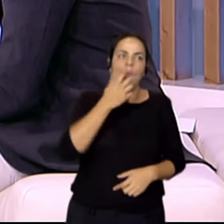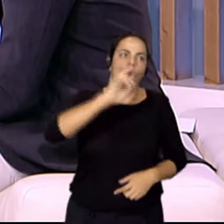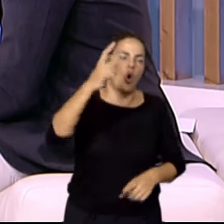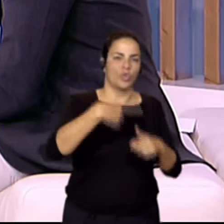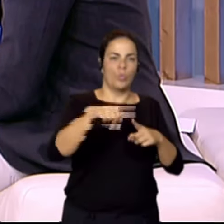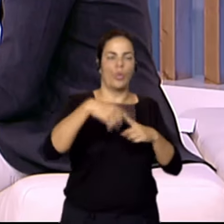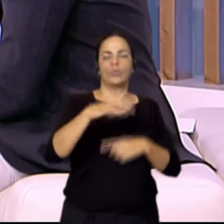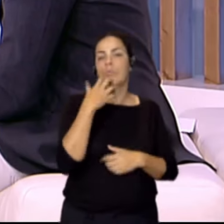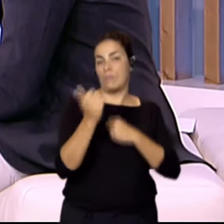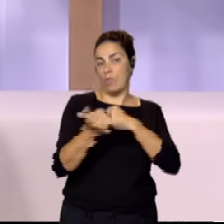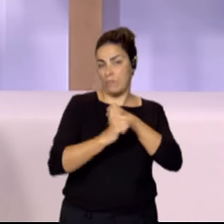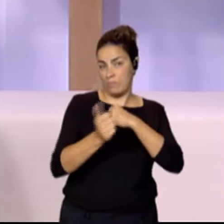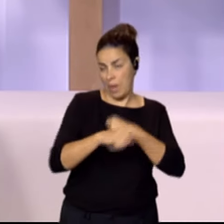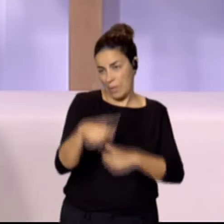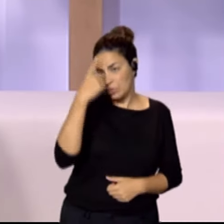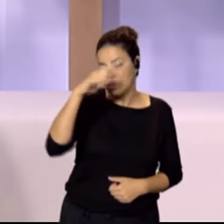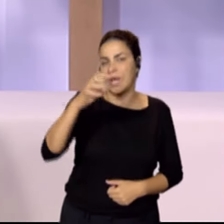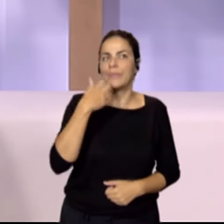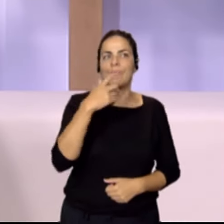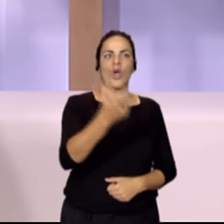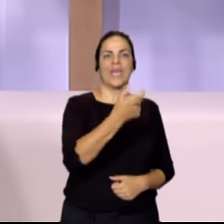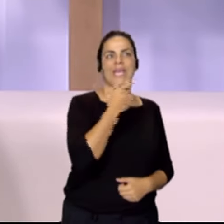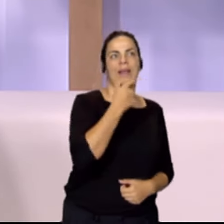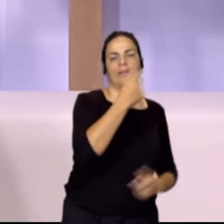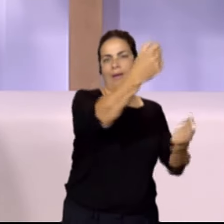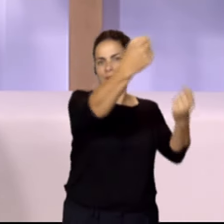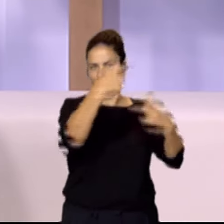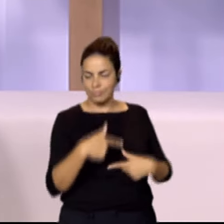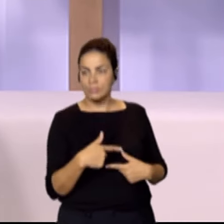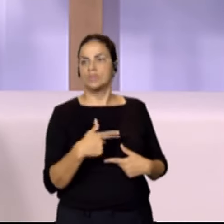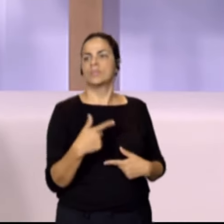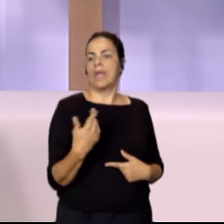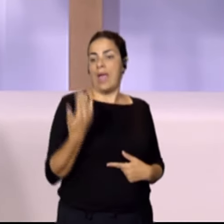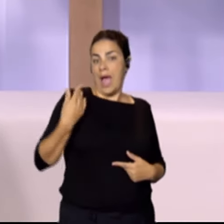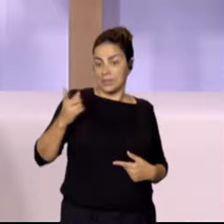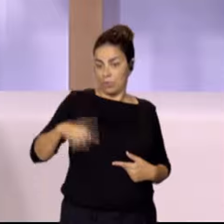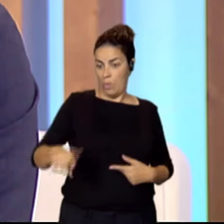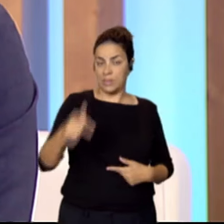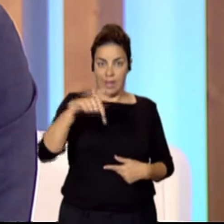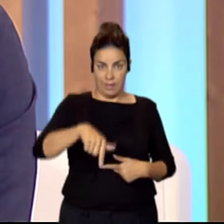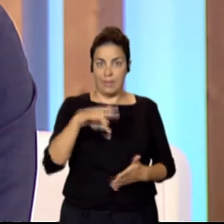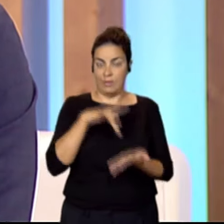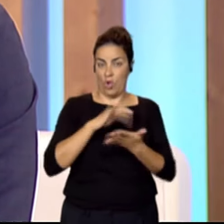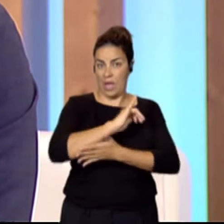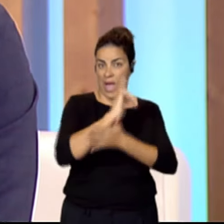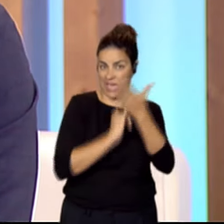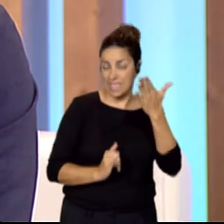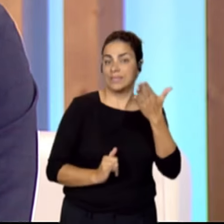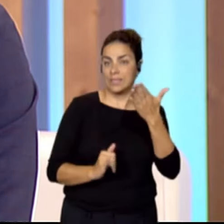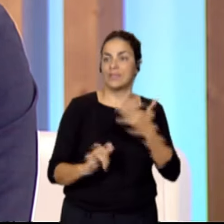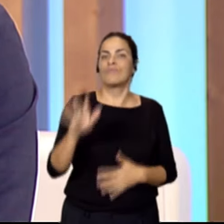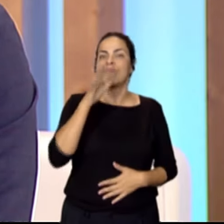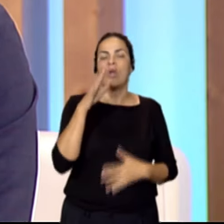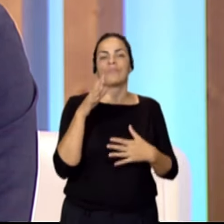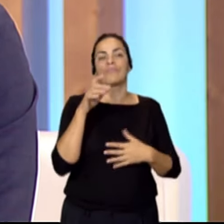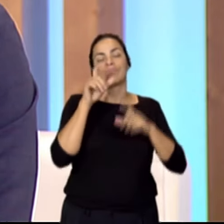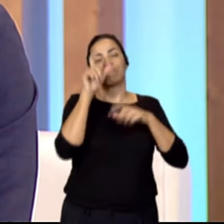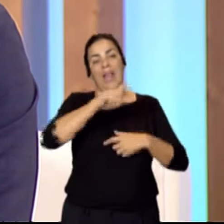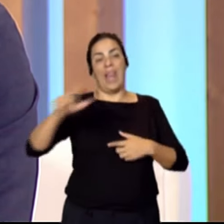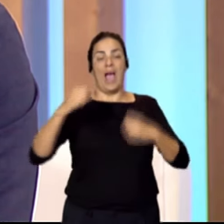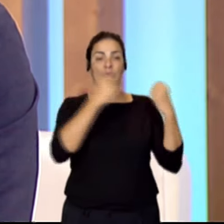la papa que sabes que traemos desde Inglaterra y que hace unos meses Tuvimos una crisis porque las autoridades fitosanitarias